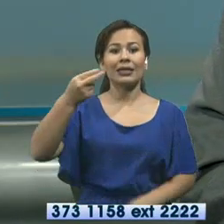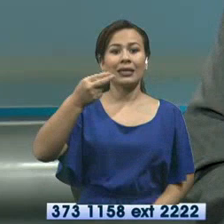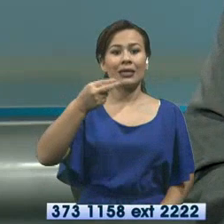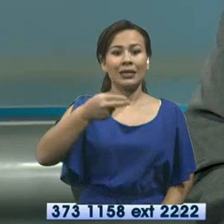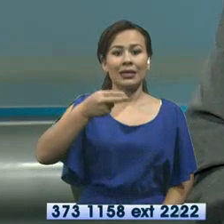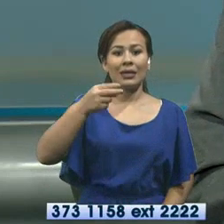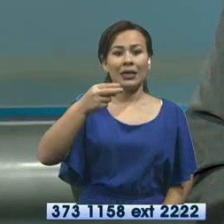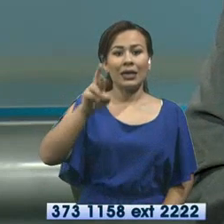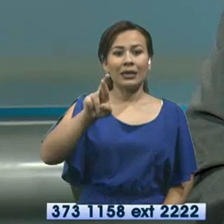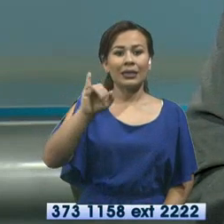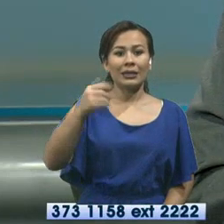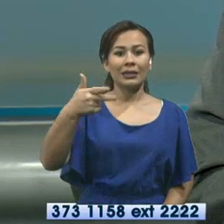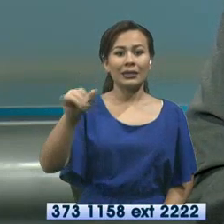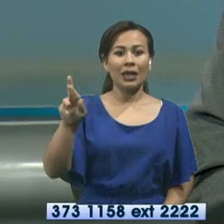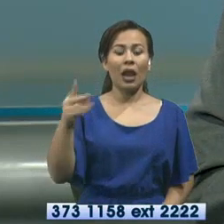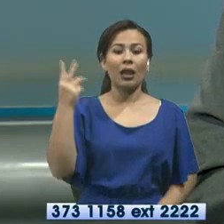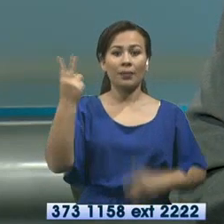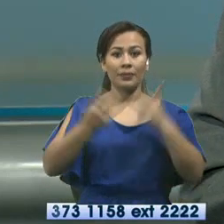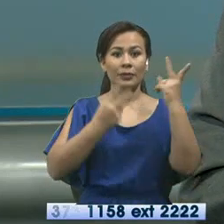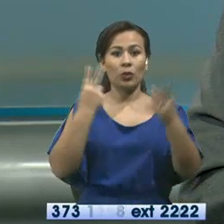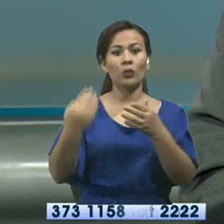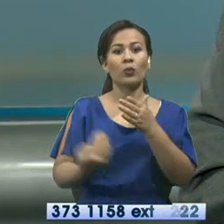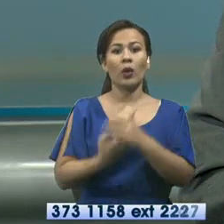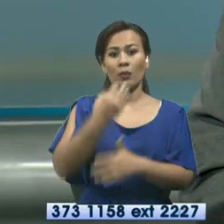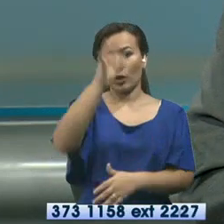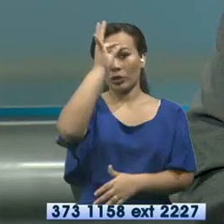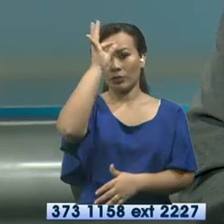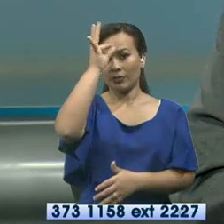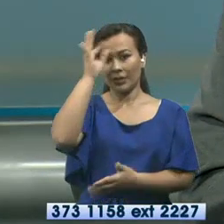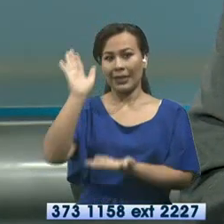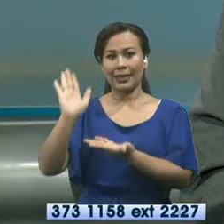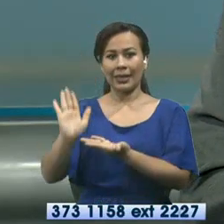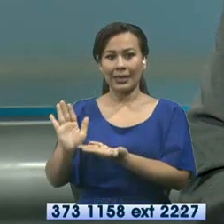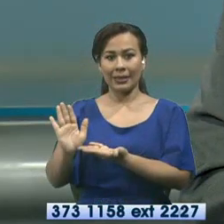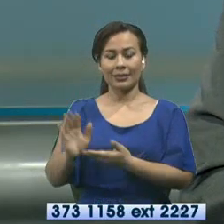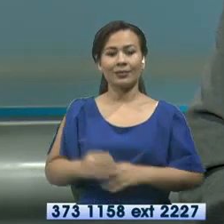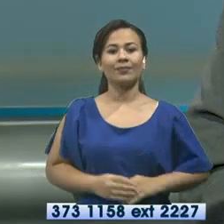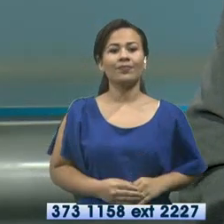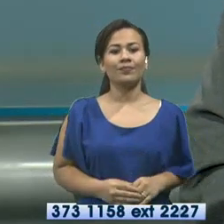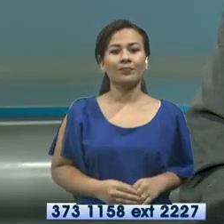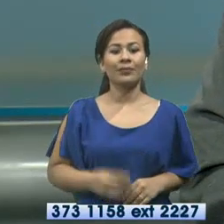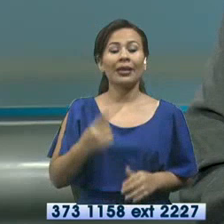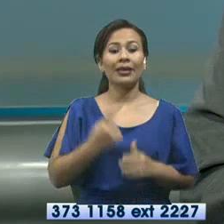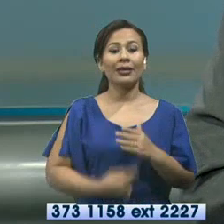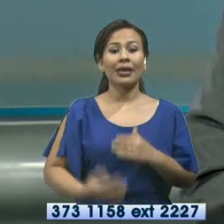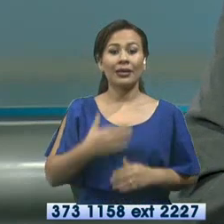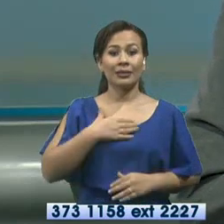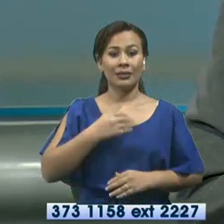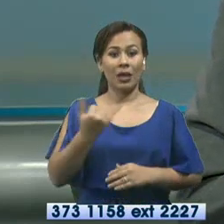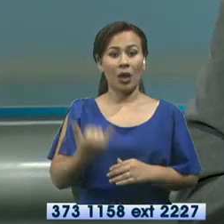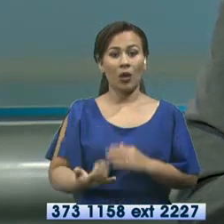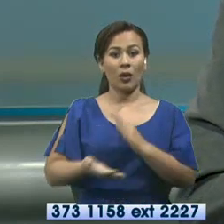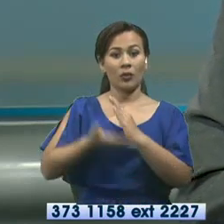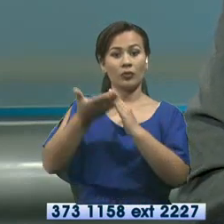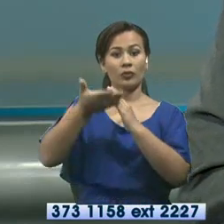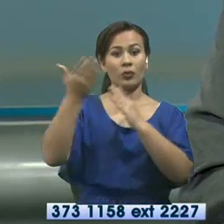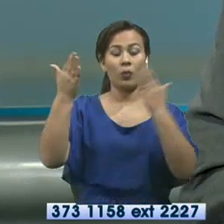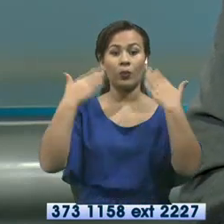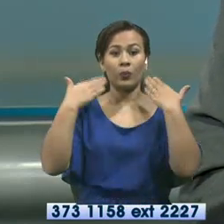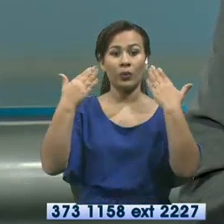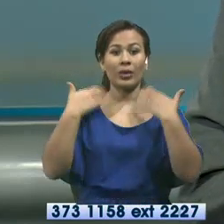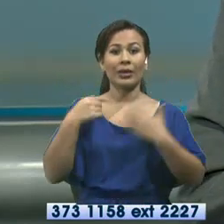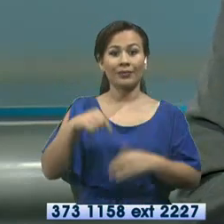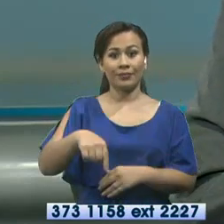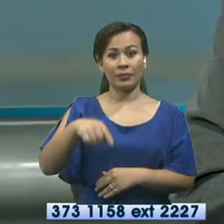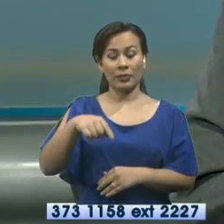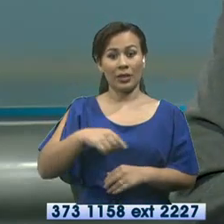las instalaciones del nuevo hospital del Instituto Ecuatoriano de Seguridad Social que está construyéndose en Guayaquil. El